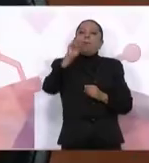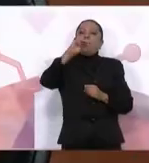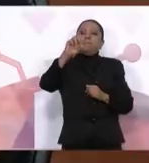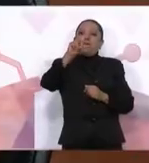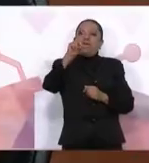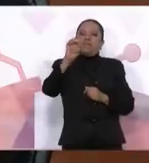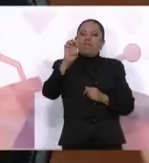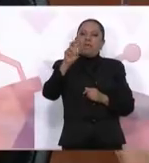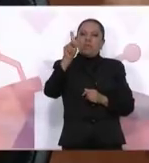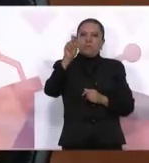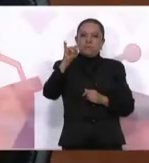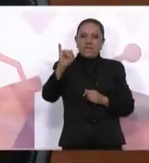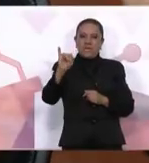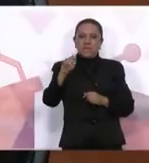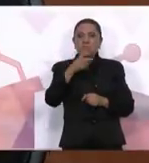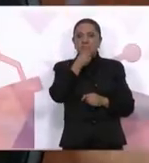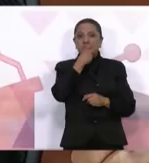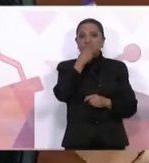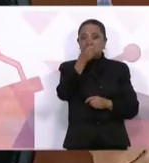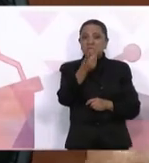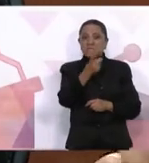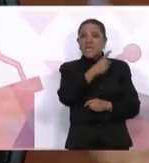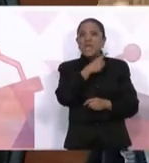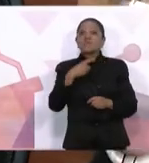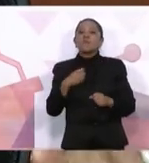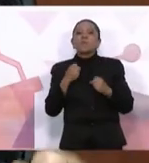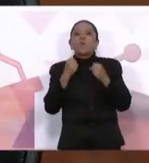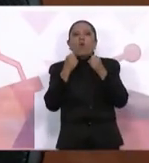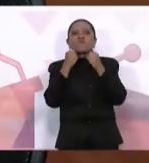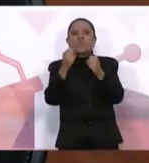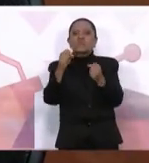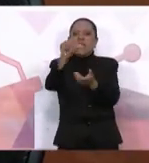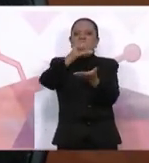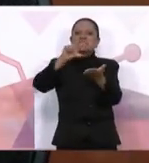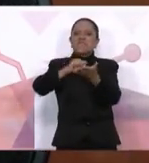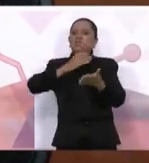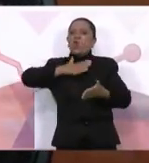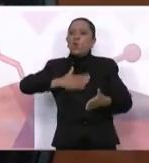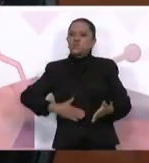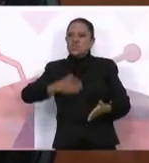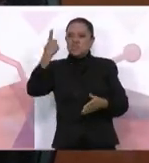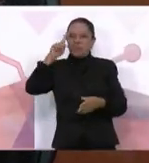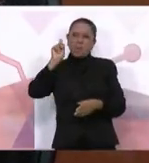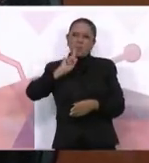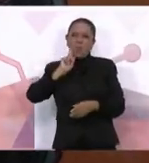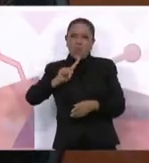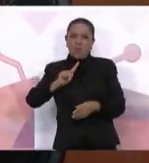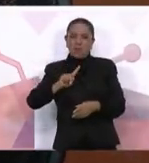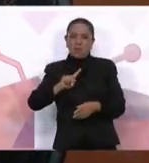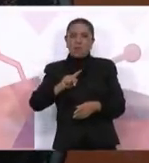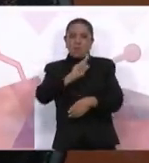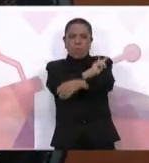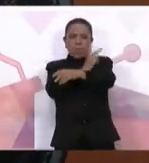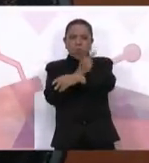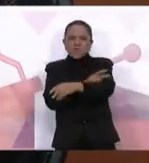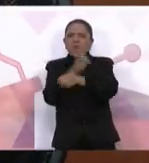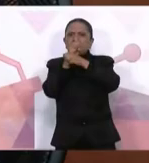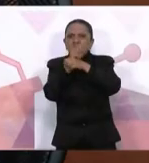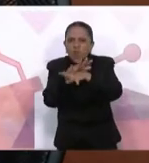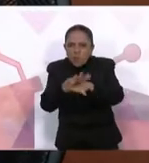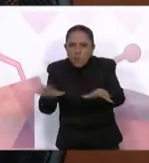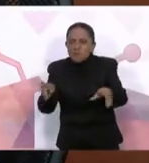hay que fortalecer el centro de justas para las mujeres hay mucha información que no tiene empoderarlas con información su autoestima